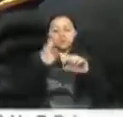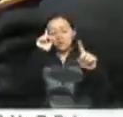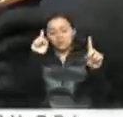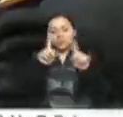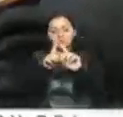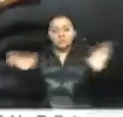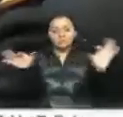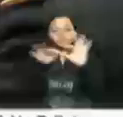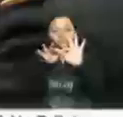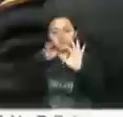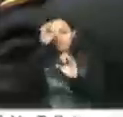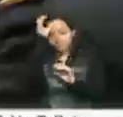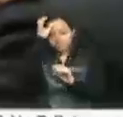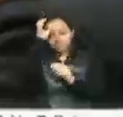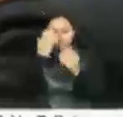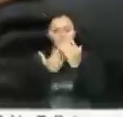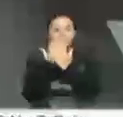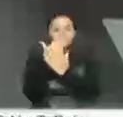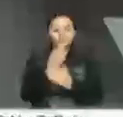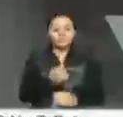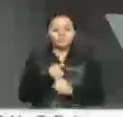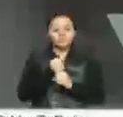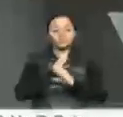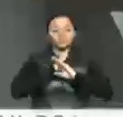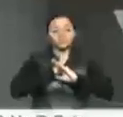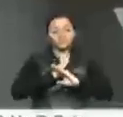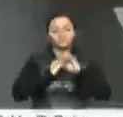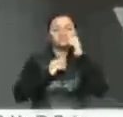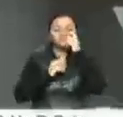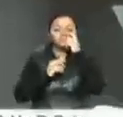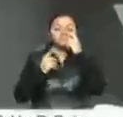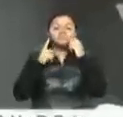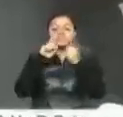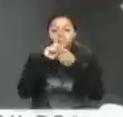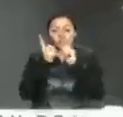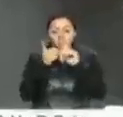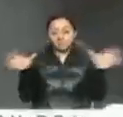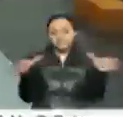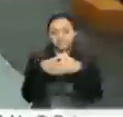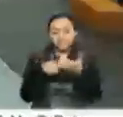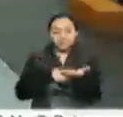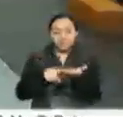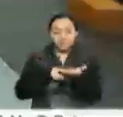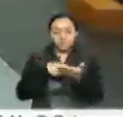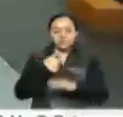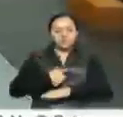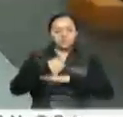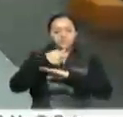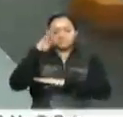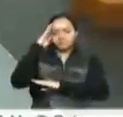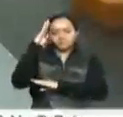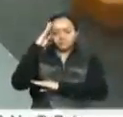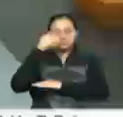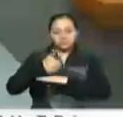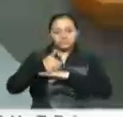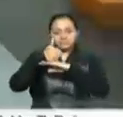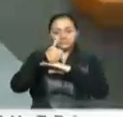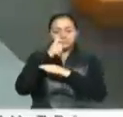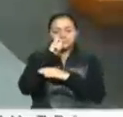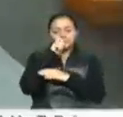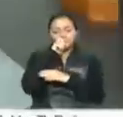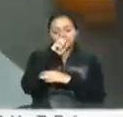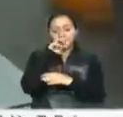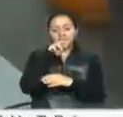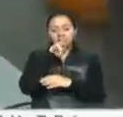de las concepciones modernas de seguridad y defensa. En este encuentro, el jefe del Comando Conjunto de las Fuerzas Armadas, el teniente general